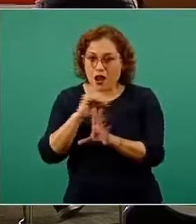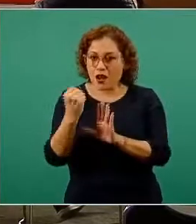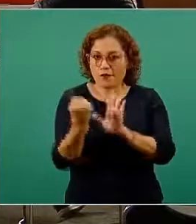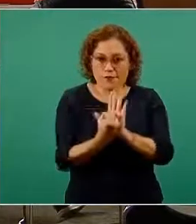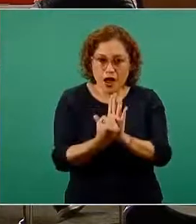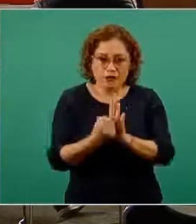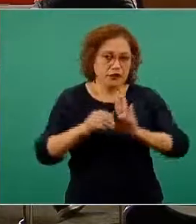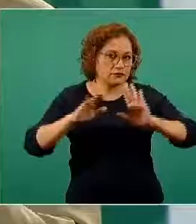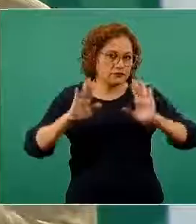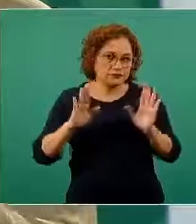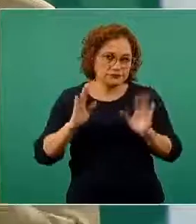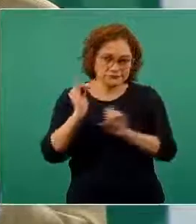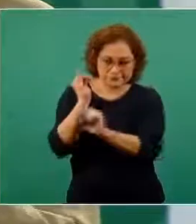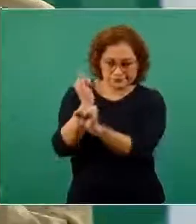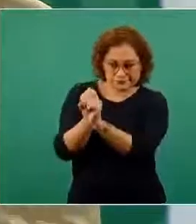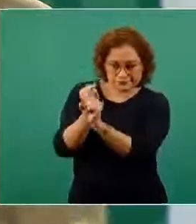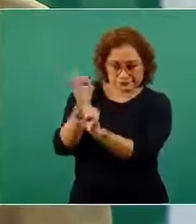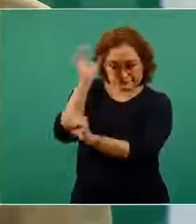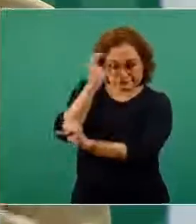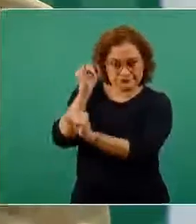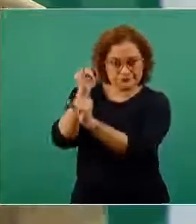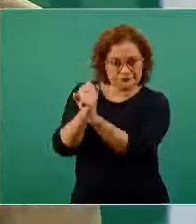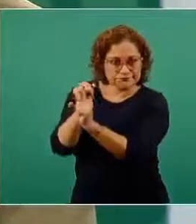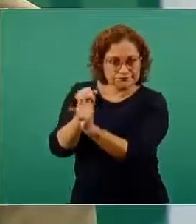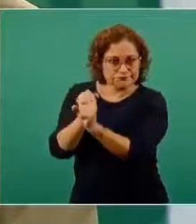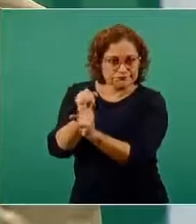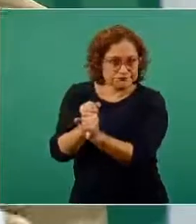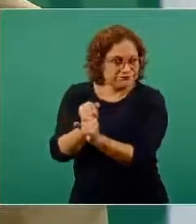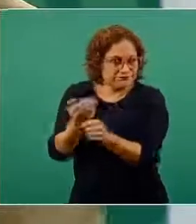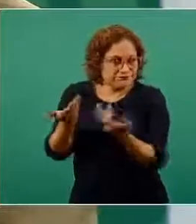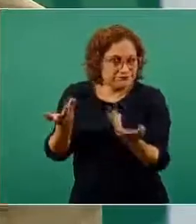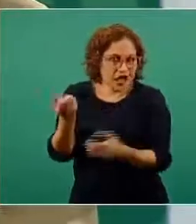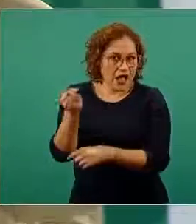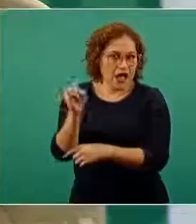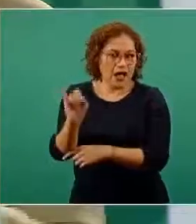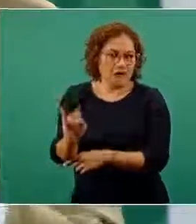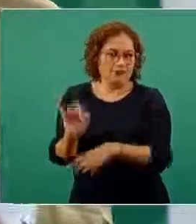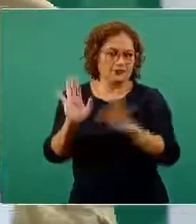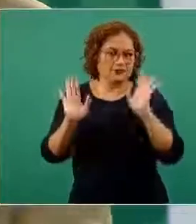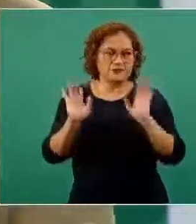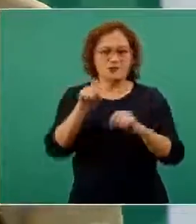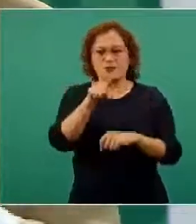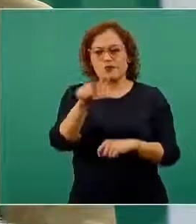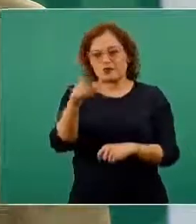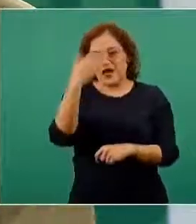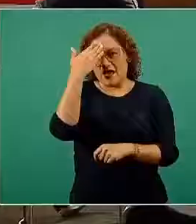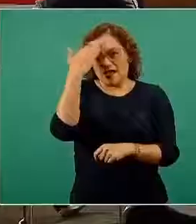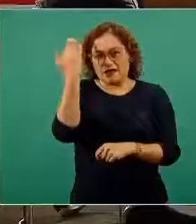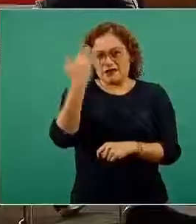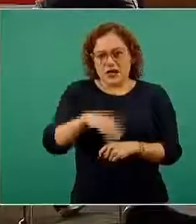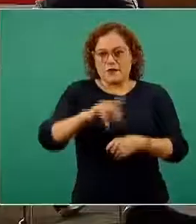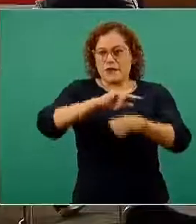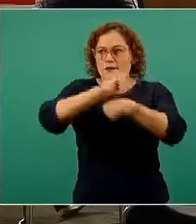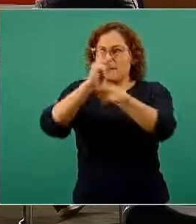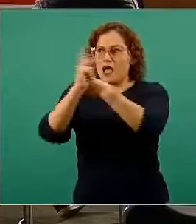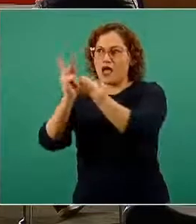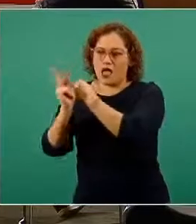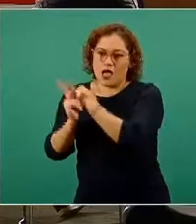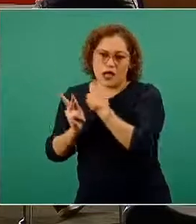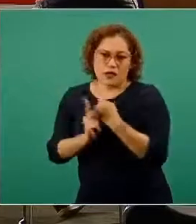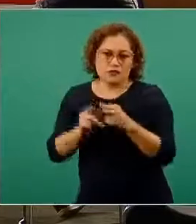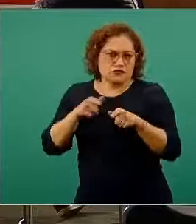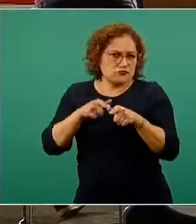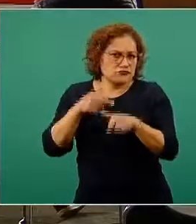y sobre los datos muy tempranos que se están logrando de efectividad, que son pocos países lo están reportando,